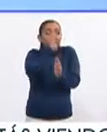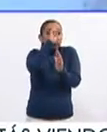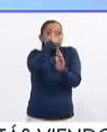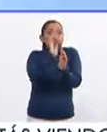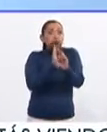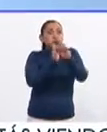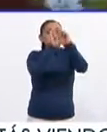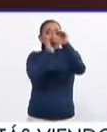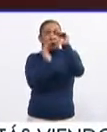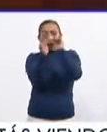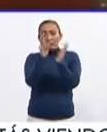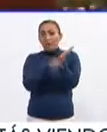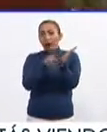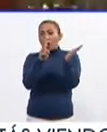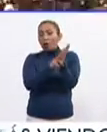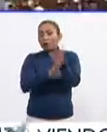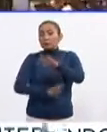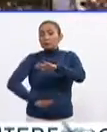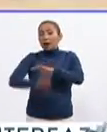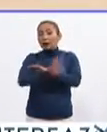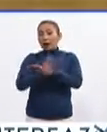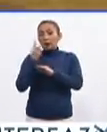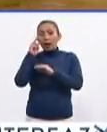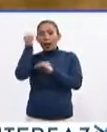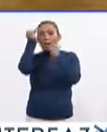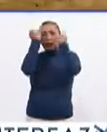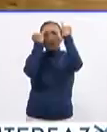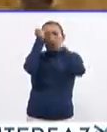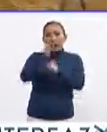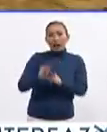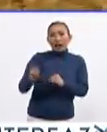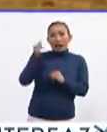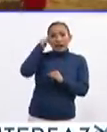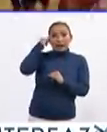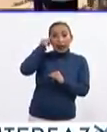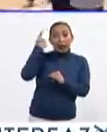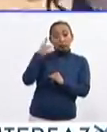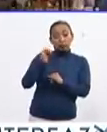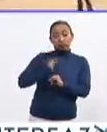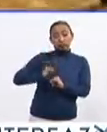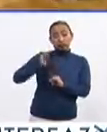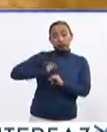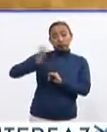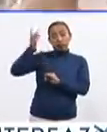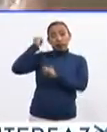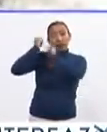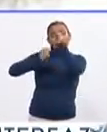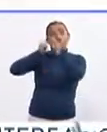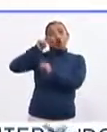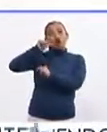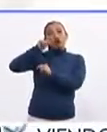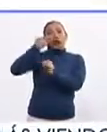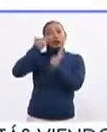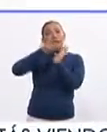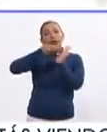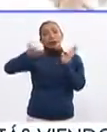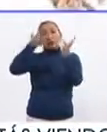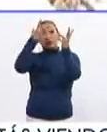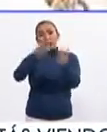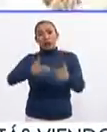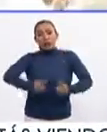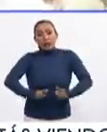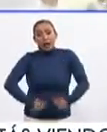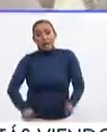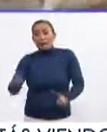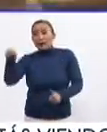que expresan principios y valores fundamentales de la cosmovisión indígena que, de acuerdo a la tradición totonaca, durante un periodo de sequía y